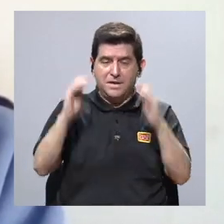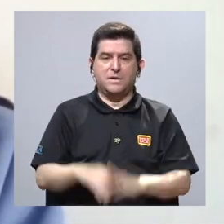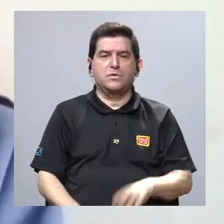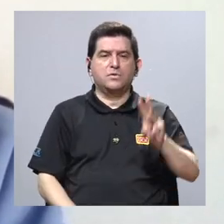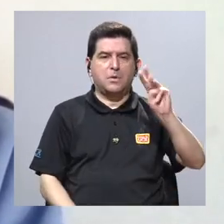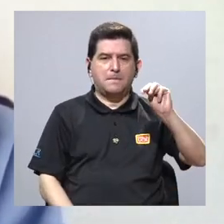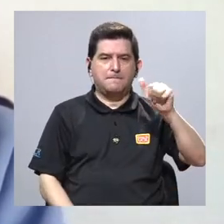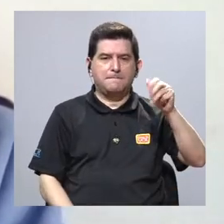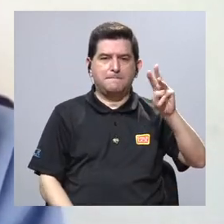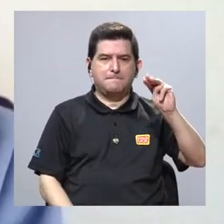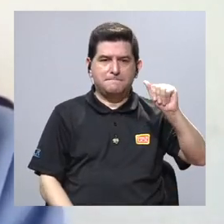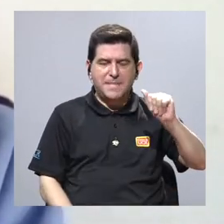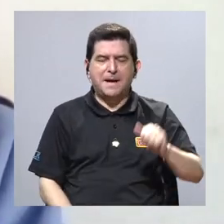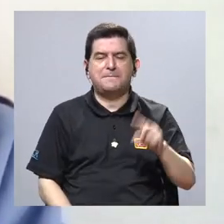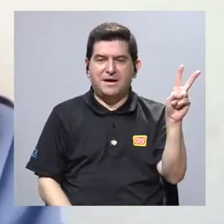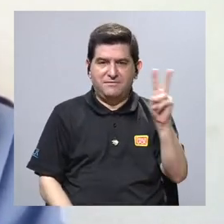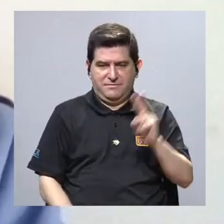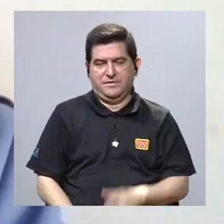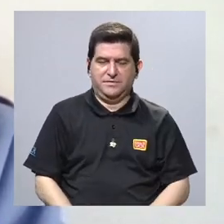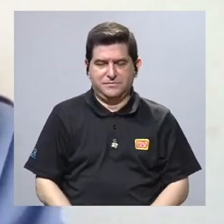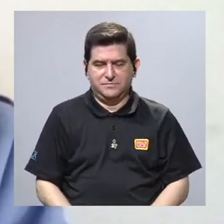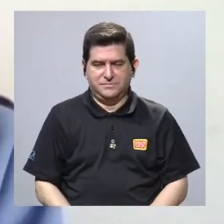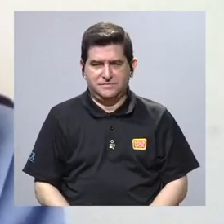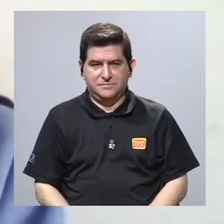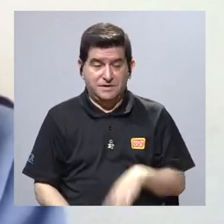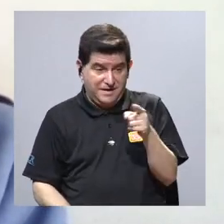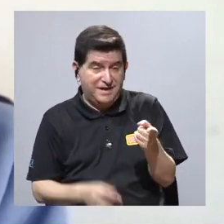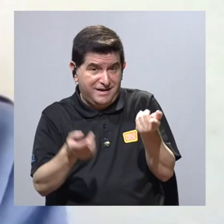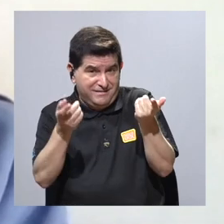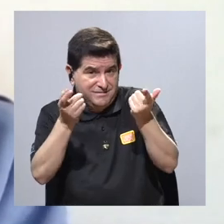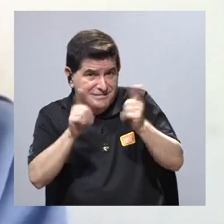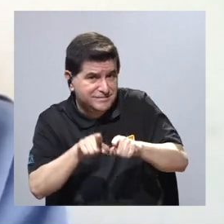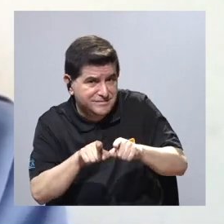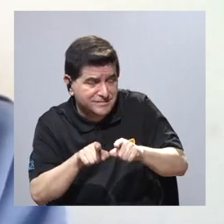que fue llamado mamavirus, este virus es la mamá de todos los virus,